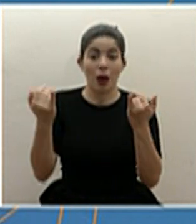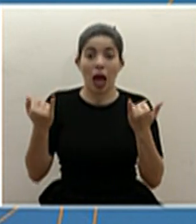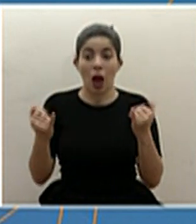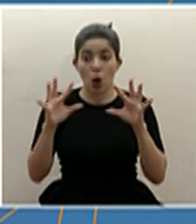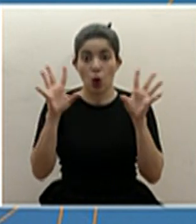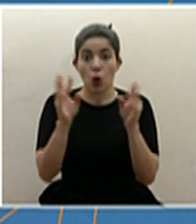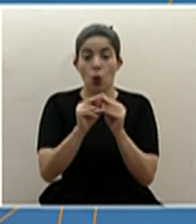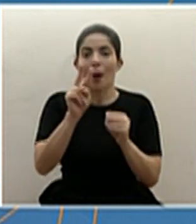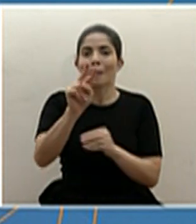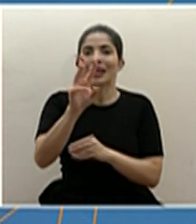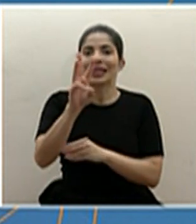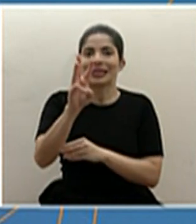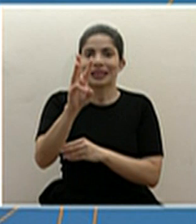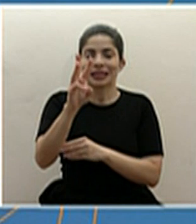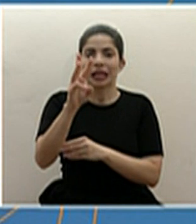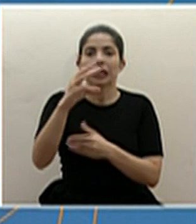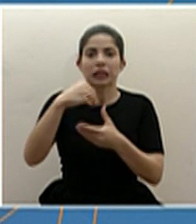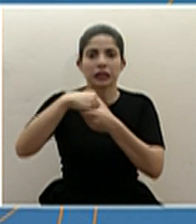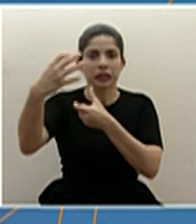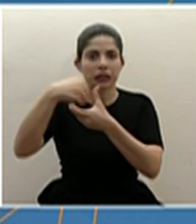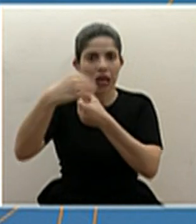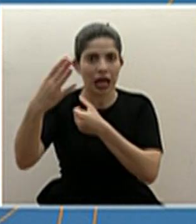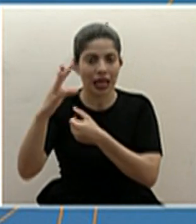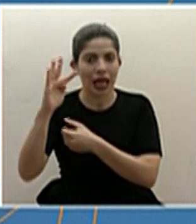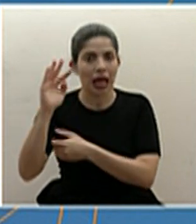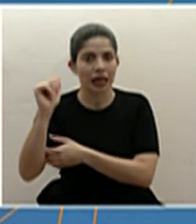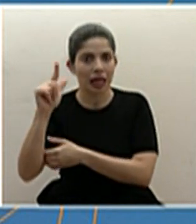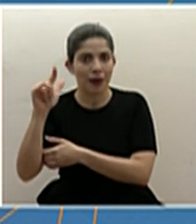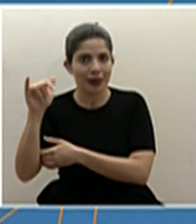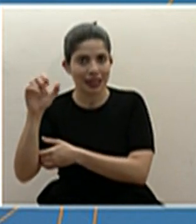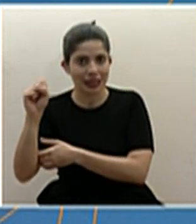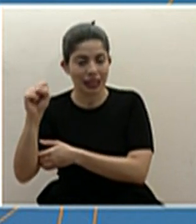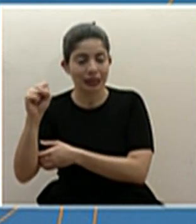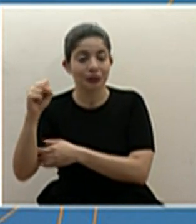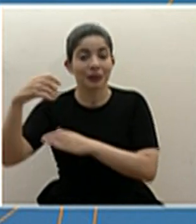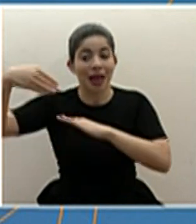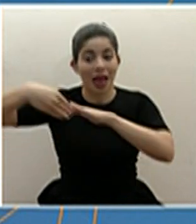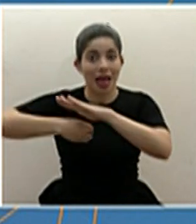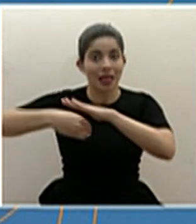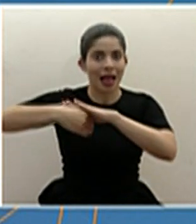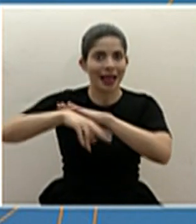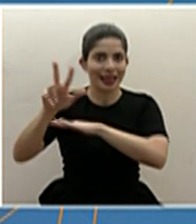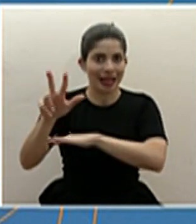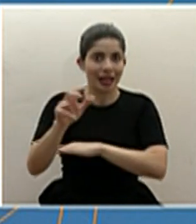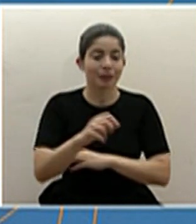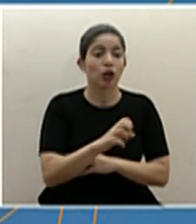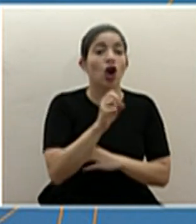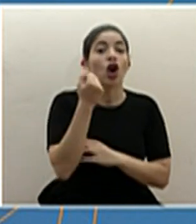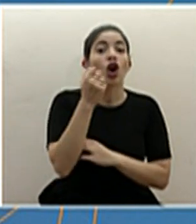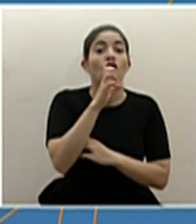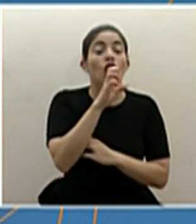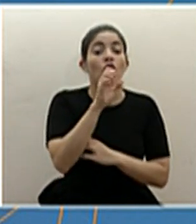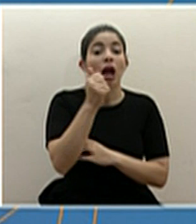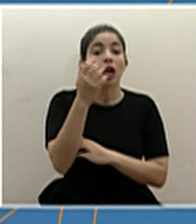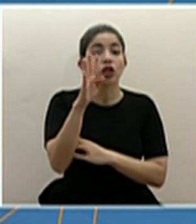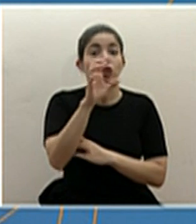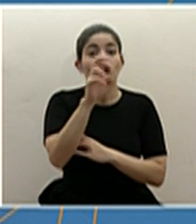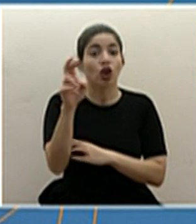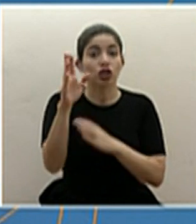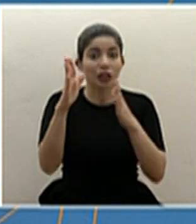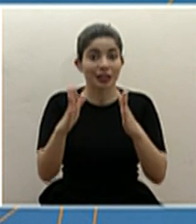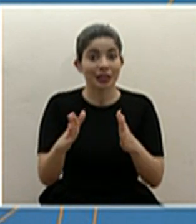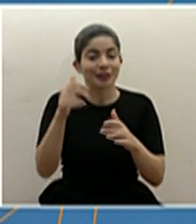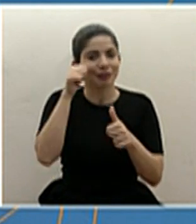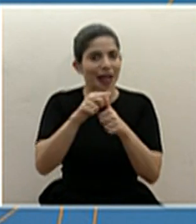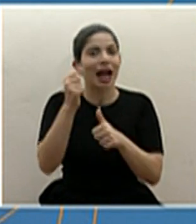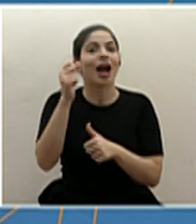26 unidades en salida en Tablillas, y de ingreso 3 unidades, 14 costarricenses que a los costarricenses